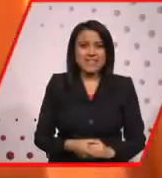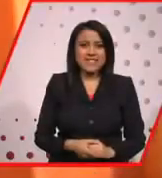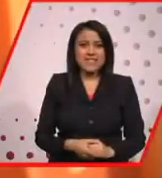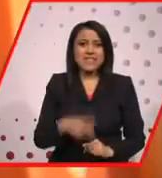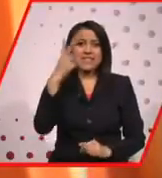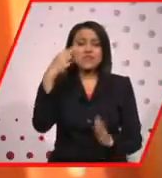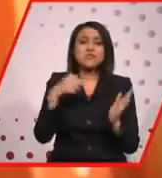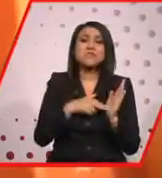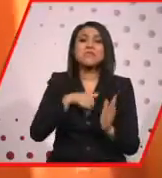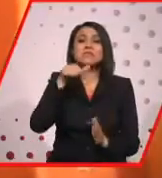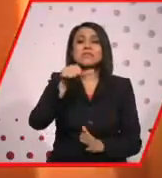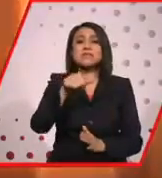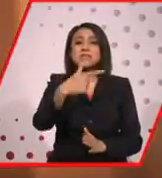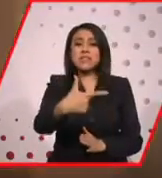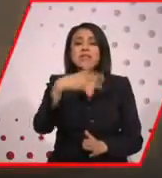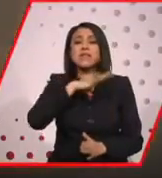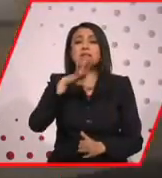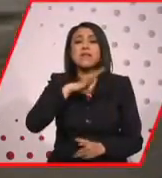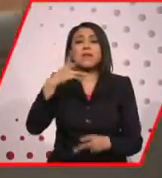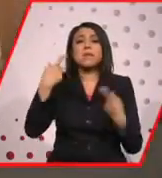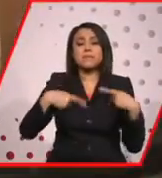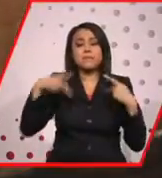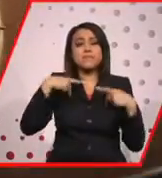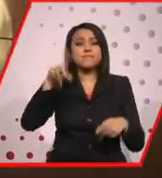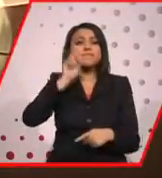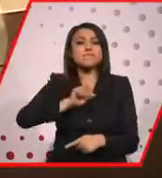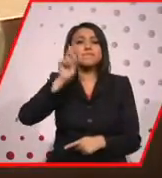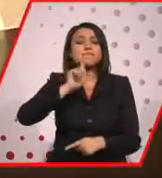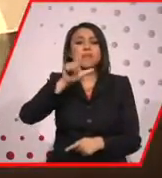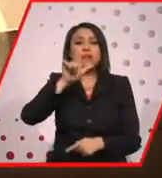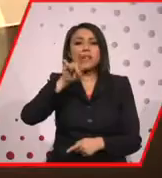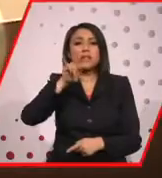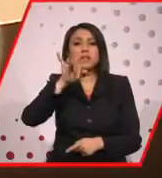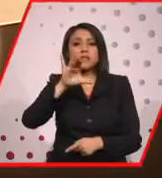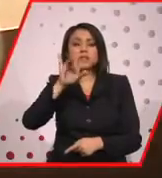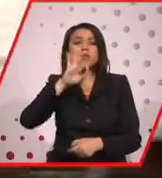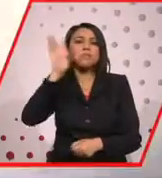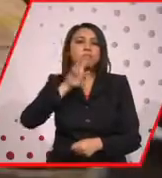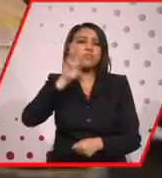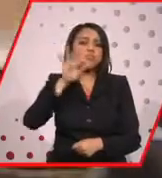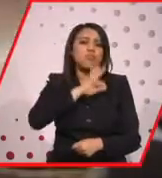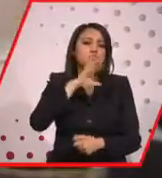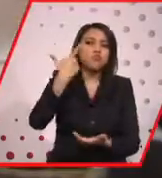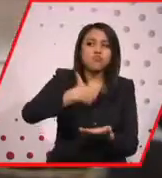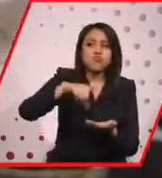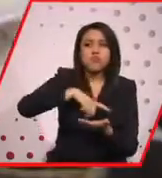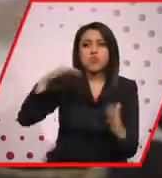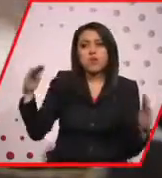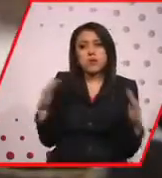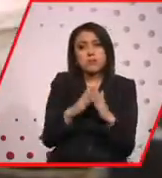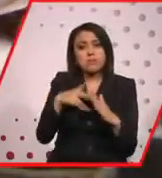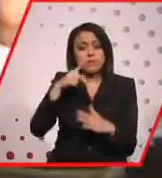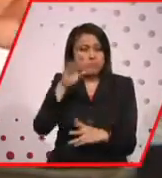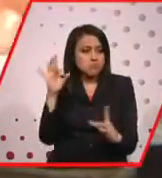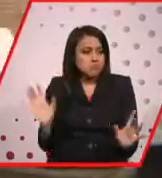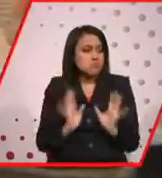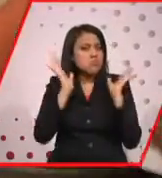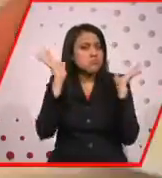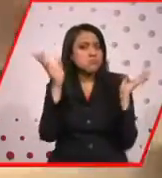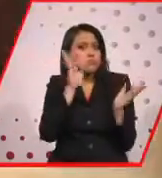En el año 2007, la señora Leticia Corona decidió comenzar a tramitar su crédito para obtener su casa en Infonavit, pero se llevó una